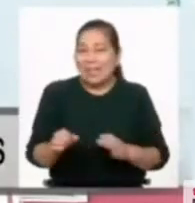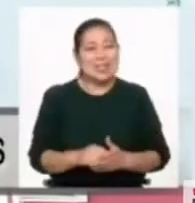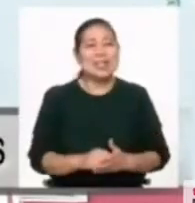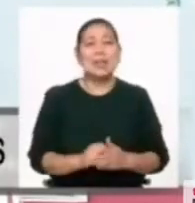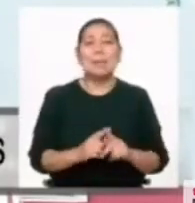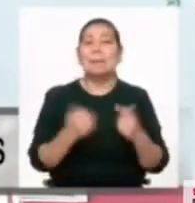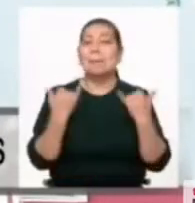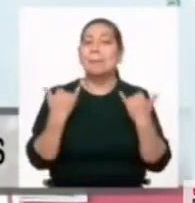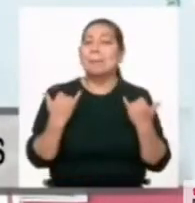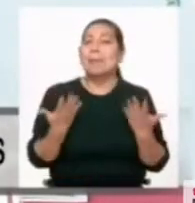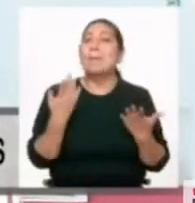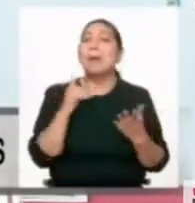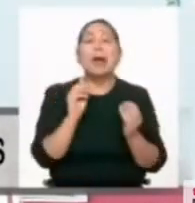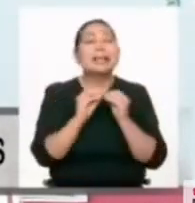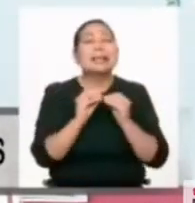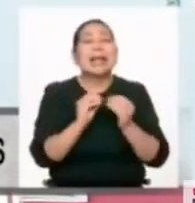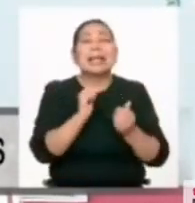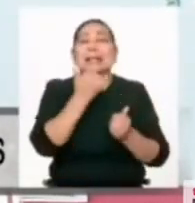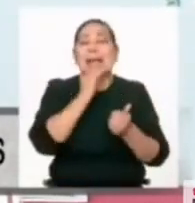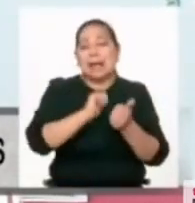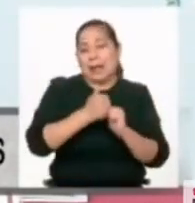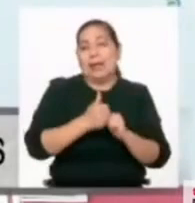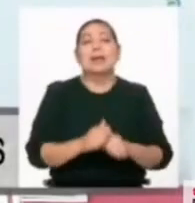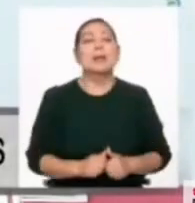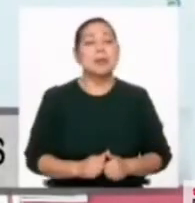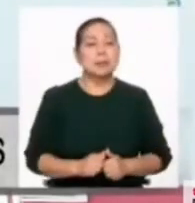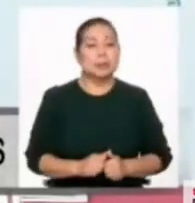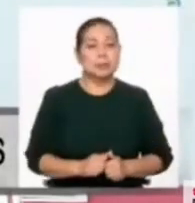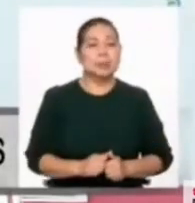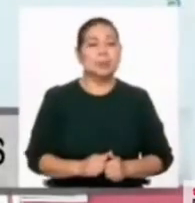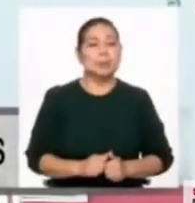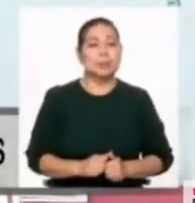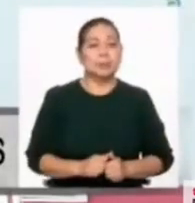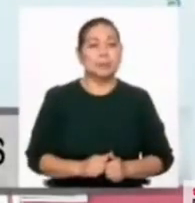realizando, para eso estamos, para corregirlo.